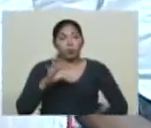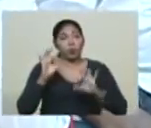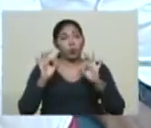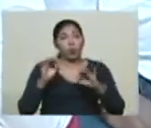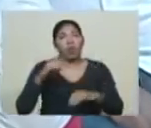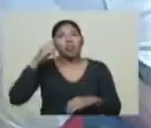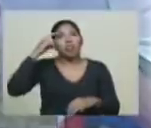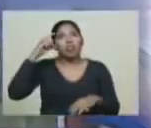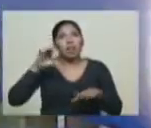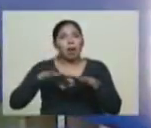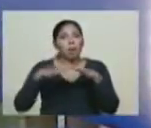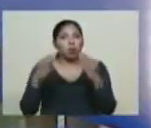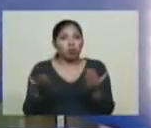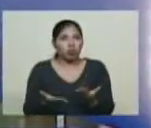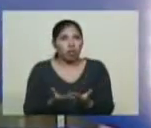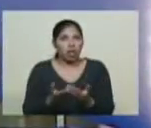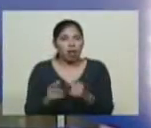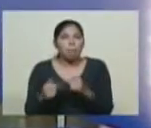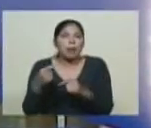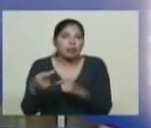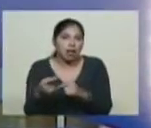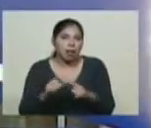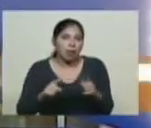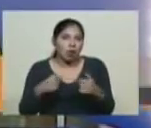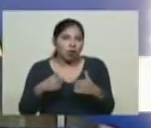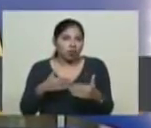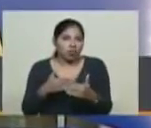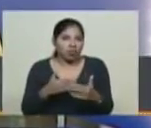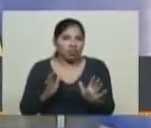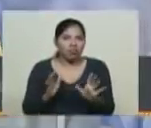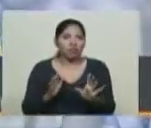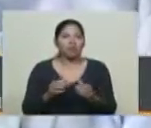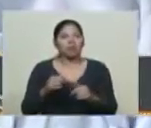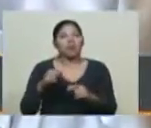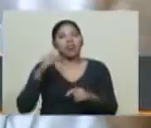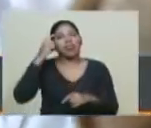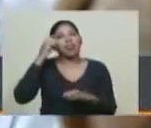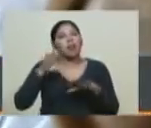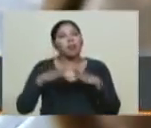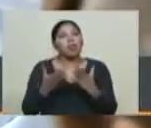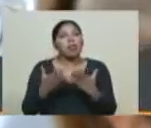Mundial de la Salud, mañana 7 de abril, Día Mundial de la Salud.